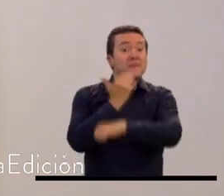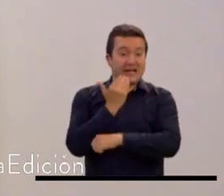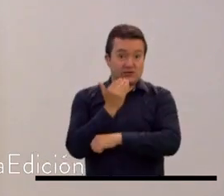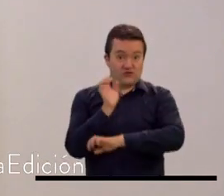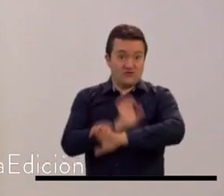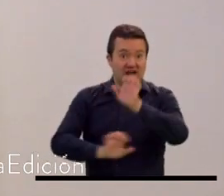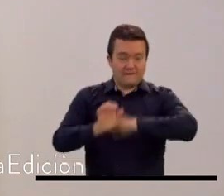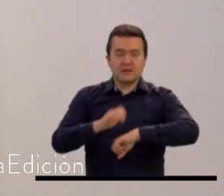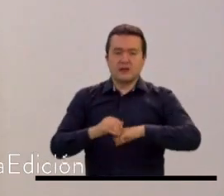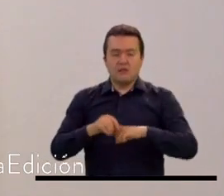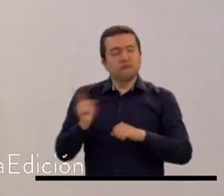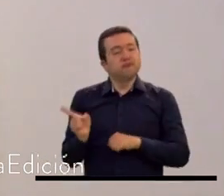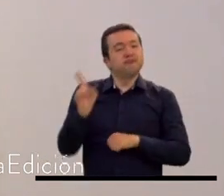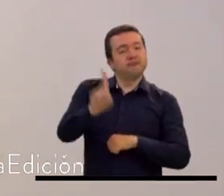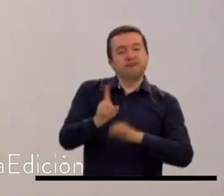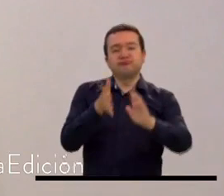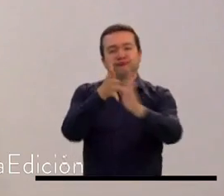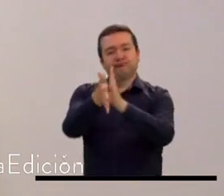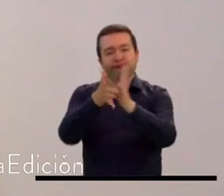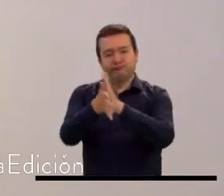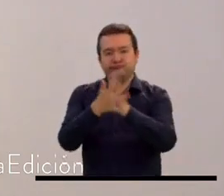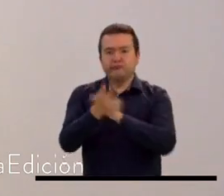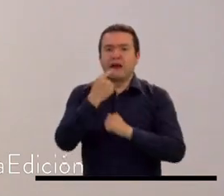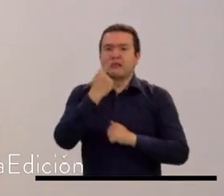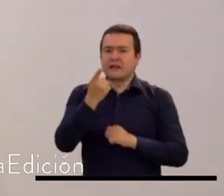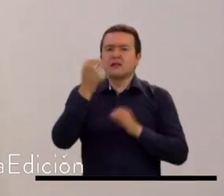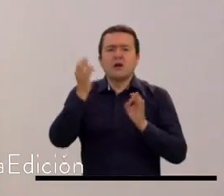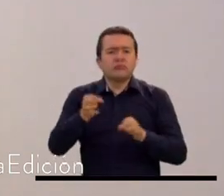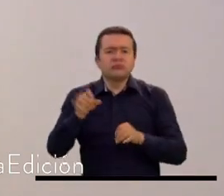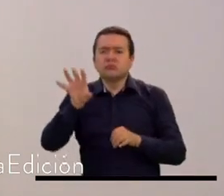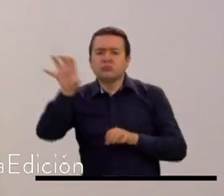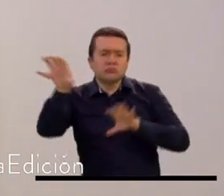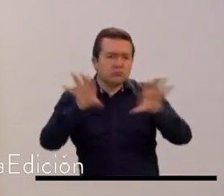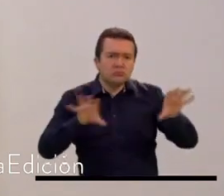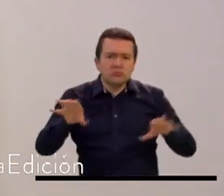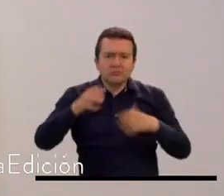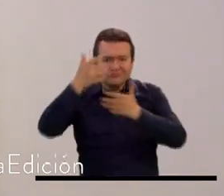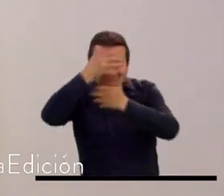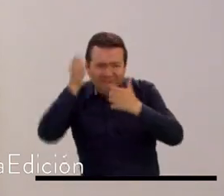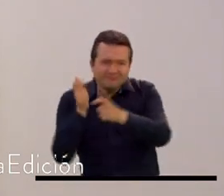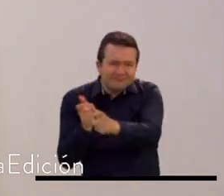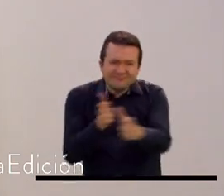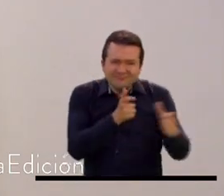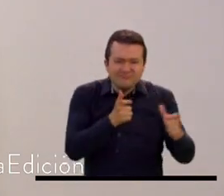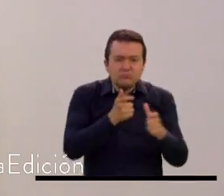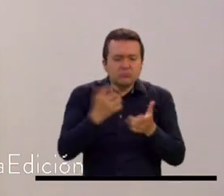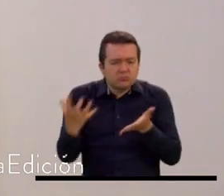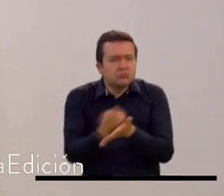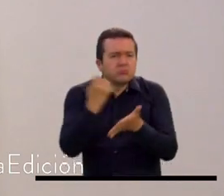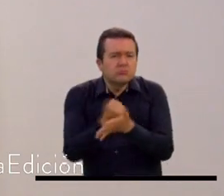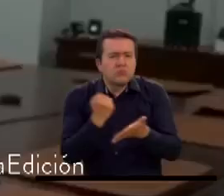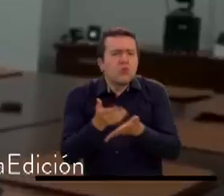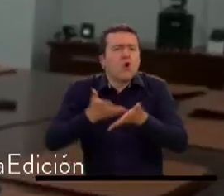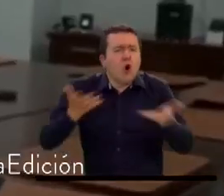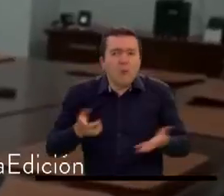grupos criminales colombianos están obteniendo muchos recursos económicos de la explotación minera ilegal en Venezuela.